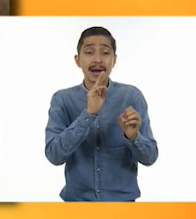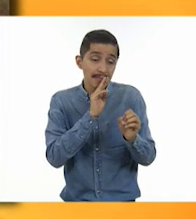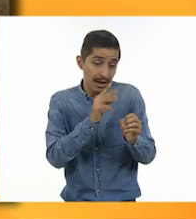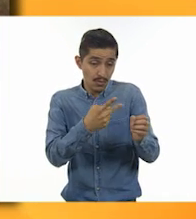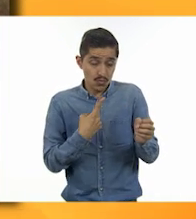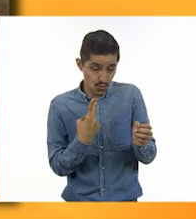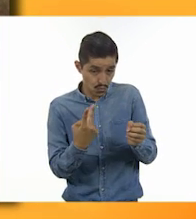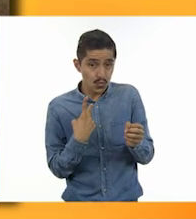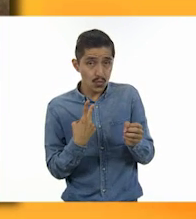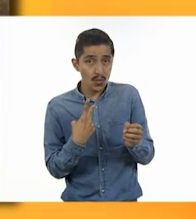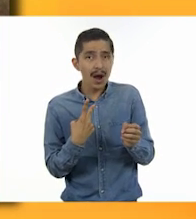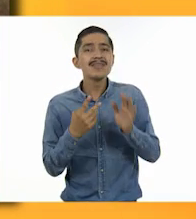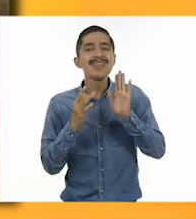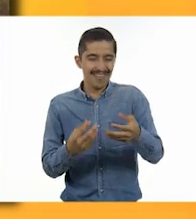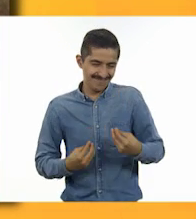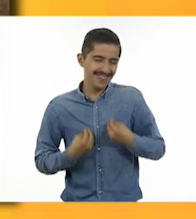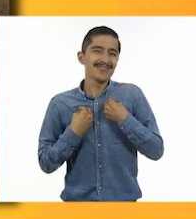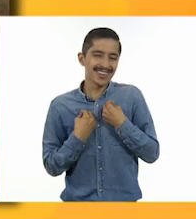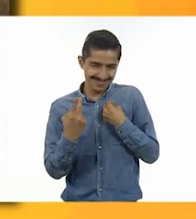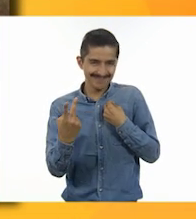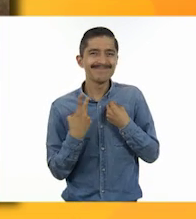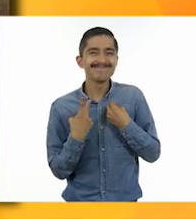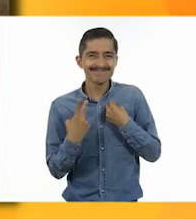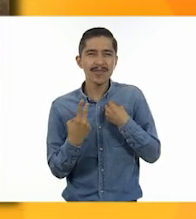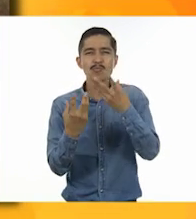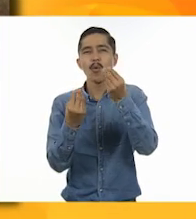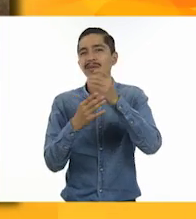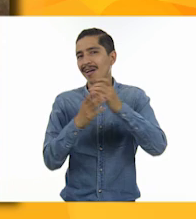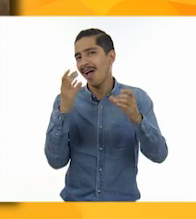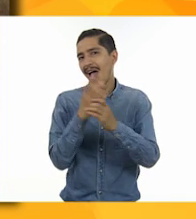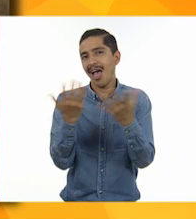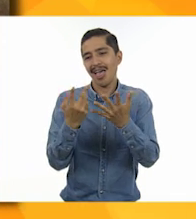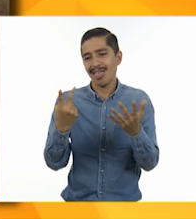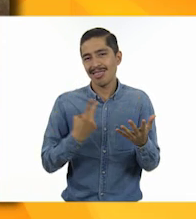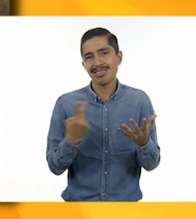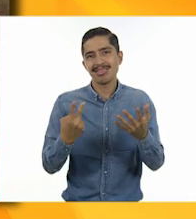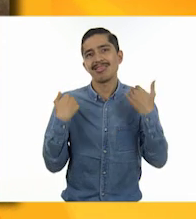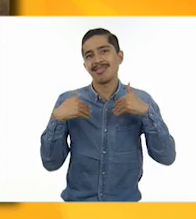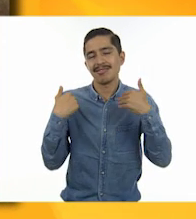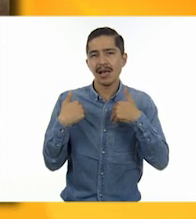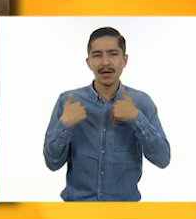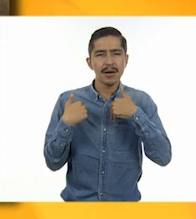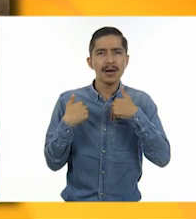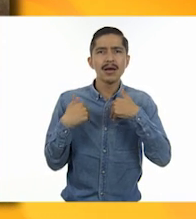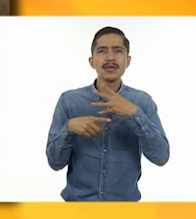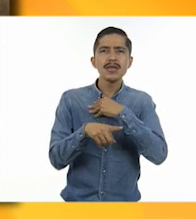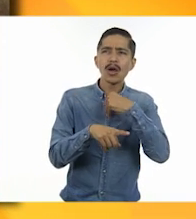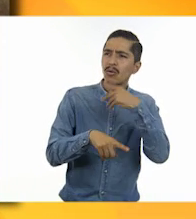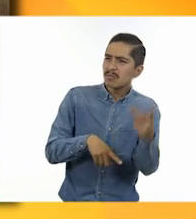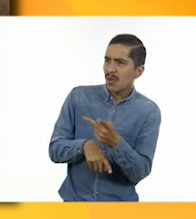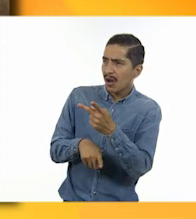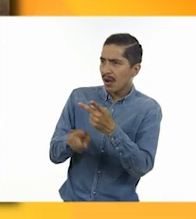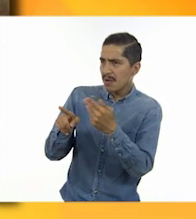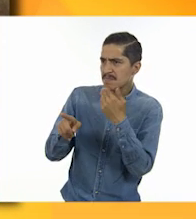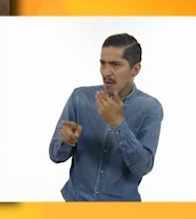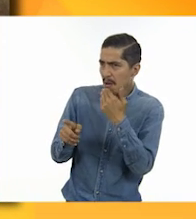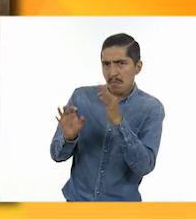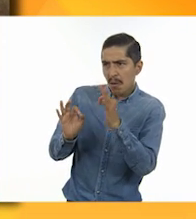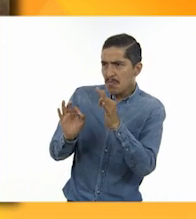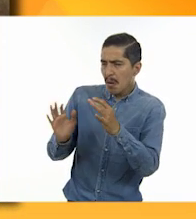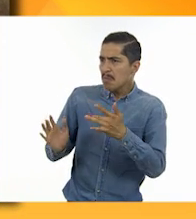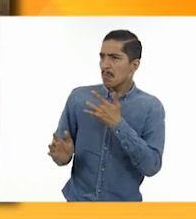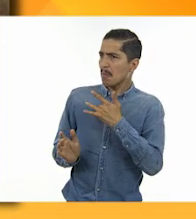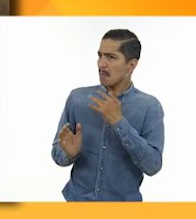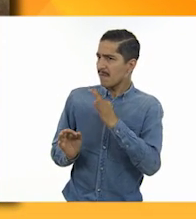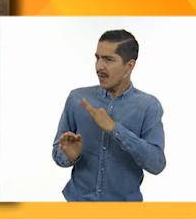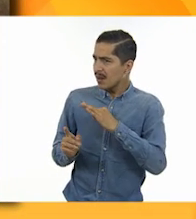hacíamos muchas cosas, me dijo mamá. ¿Y la pasaban bien?, pregunté confundido. Ella